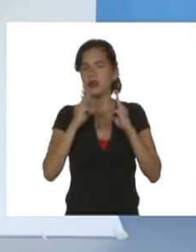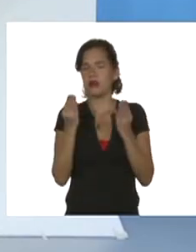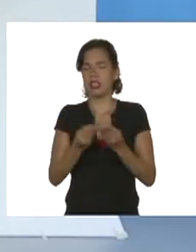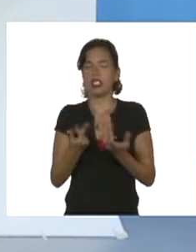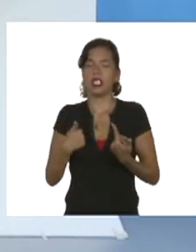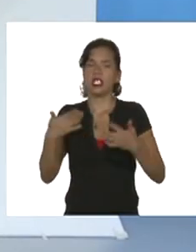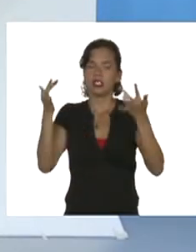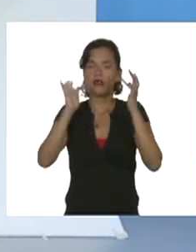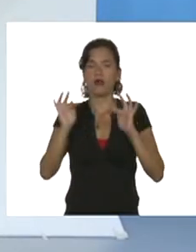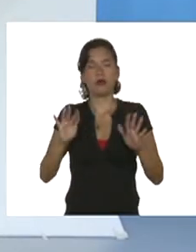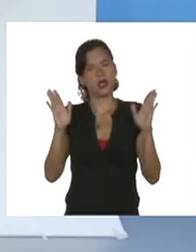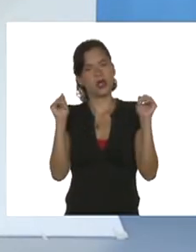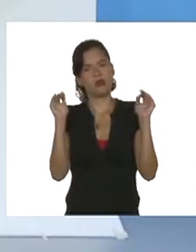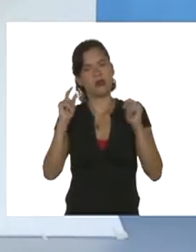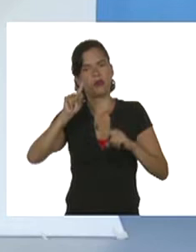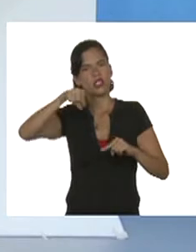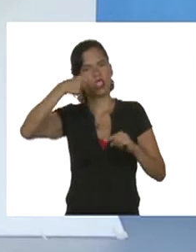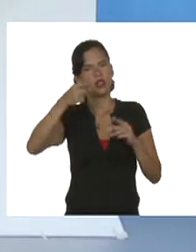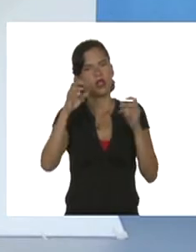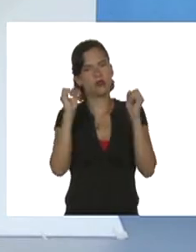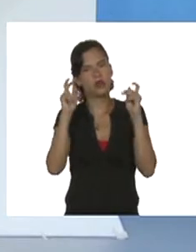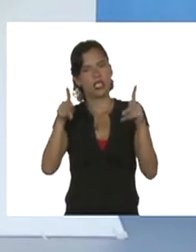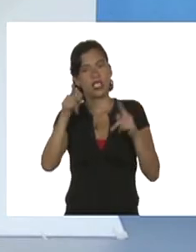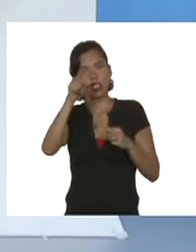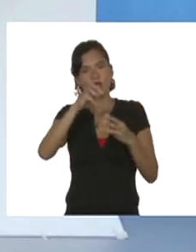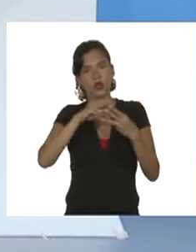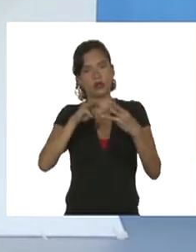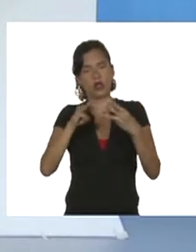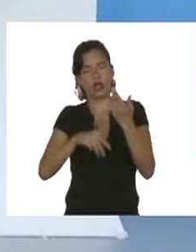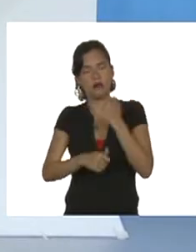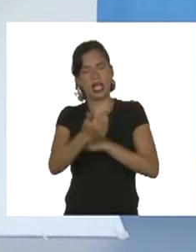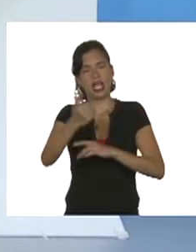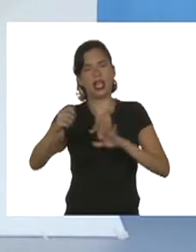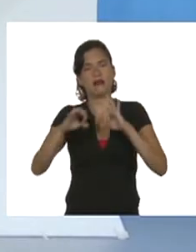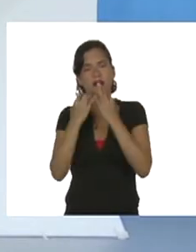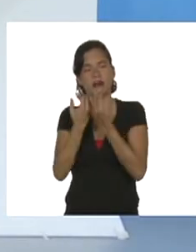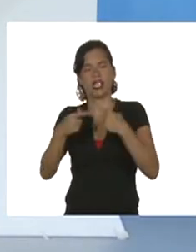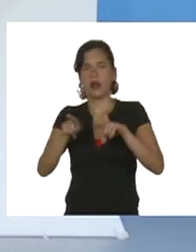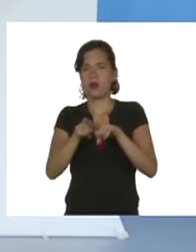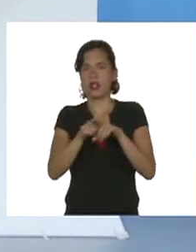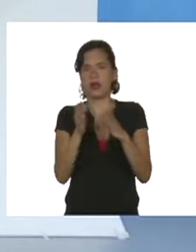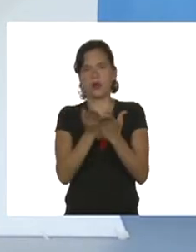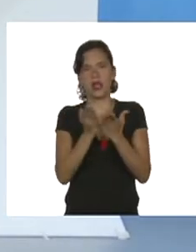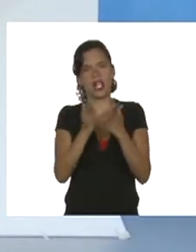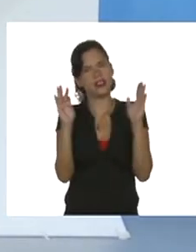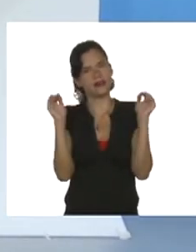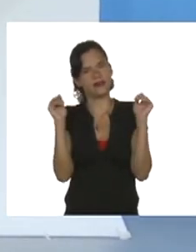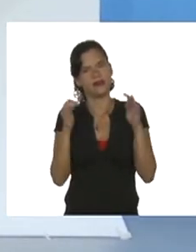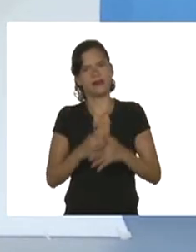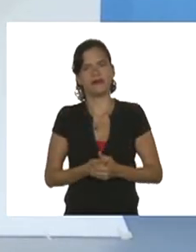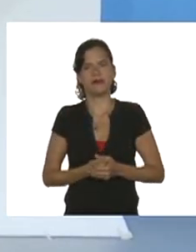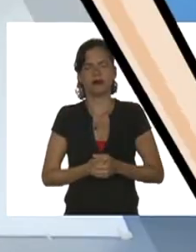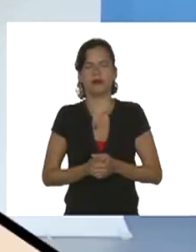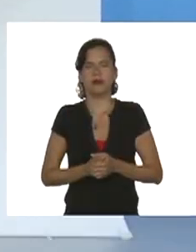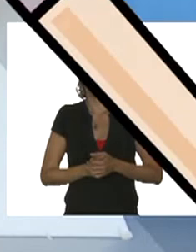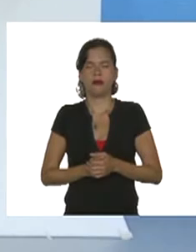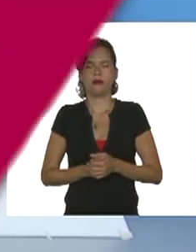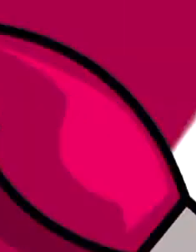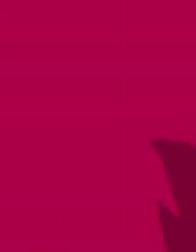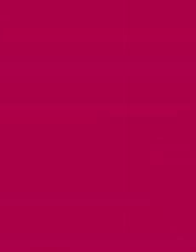de esta manera nos despedimos hasta un próximo encuentro en tu programa, nuestro programa, Cada familia, una escuela.